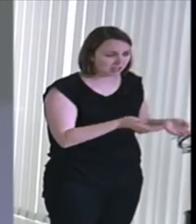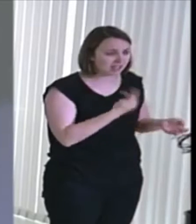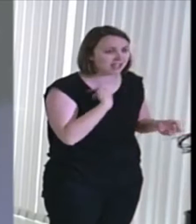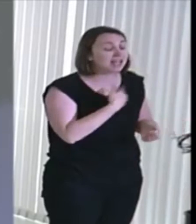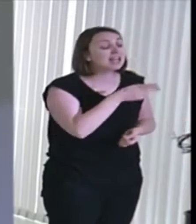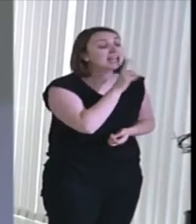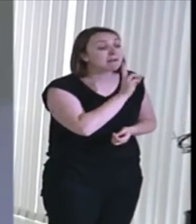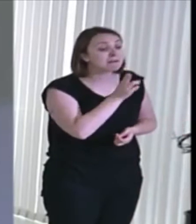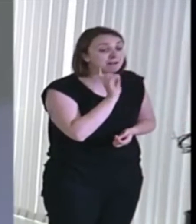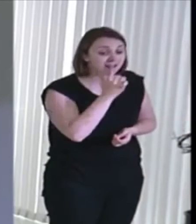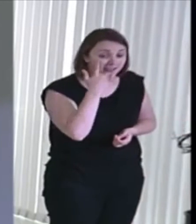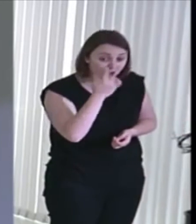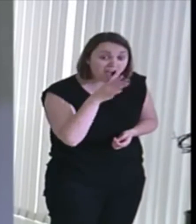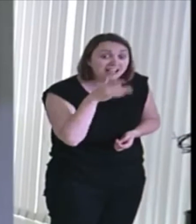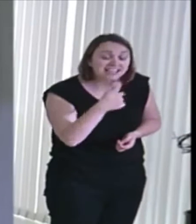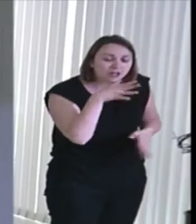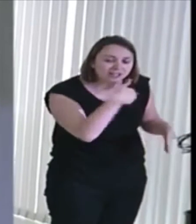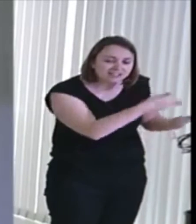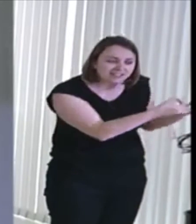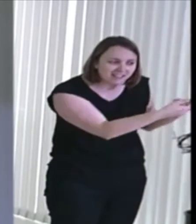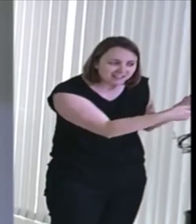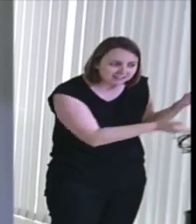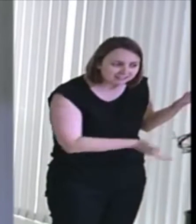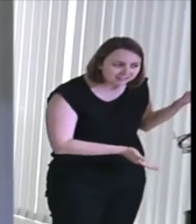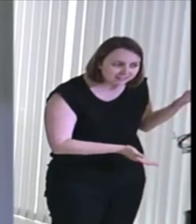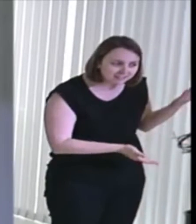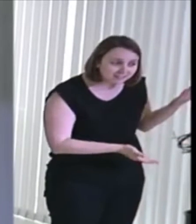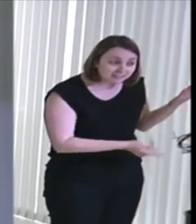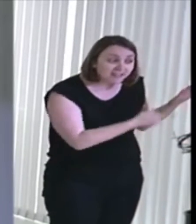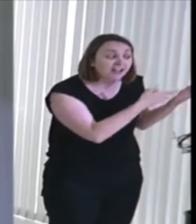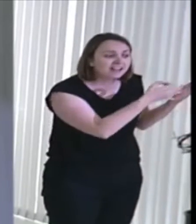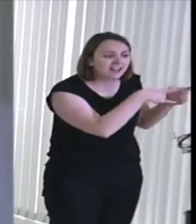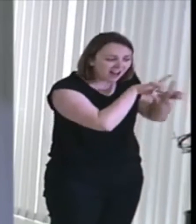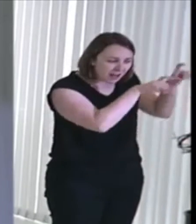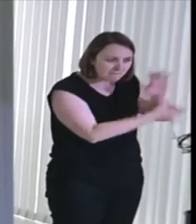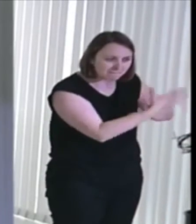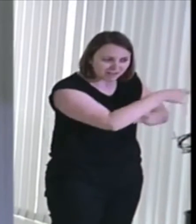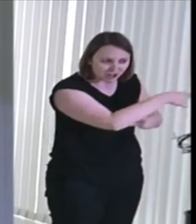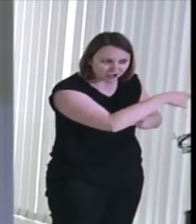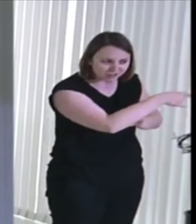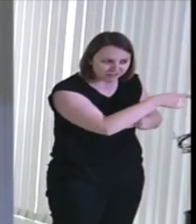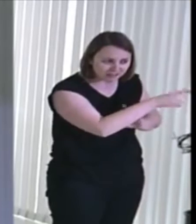a mis padres, ¿y ahora qué? Ahora va a tener que ser emprendedor.